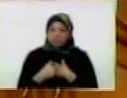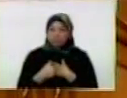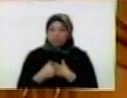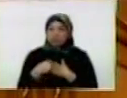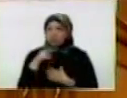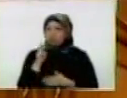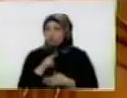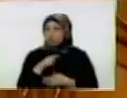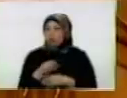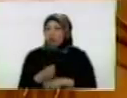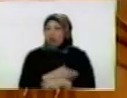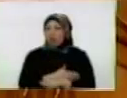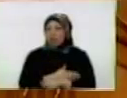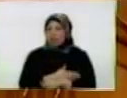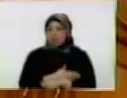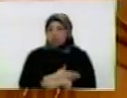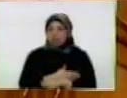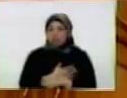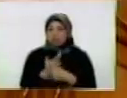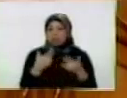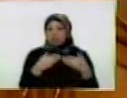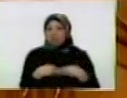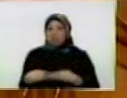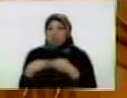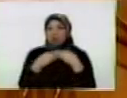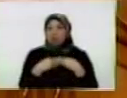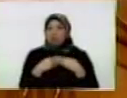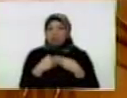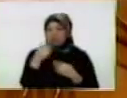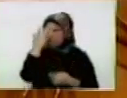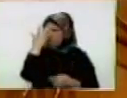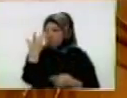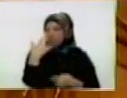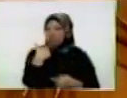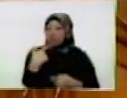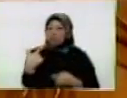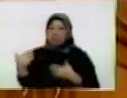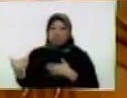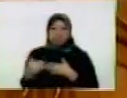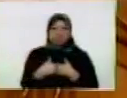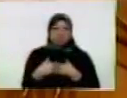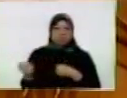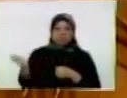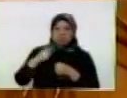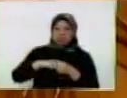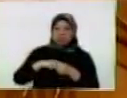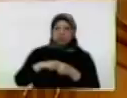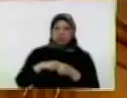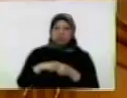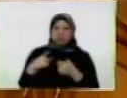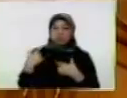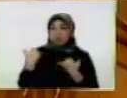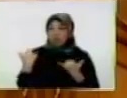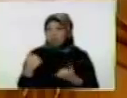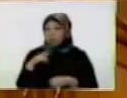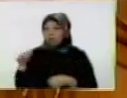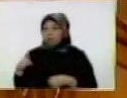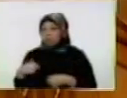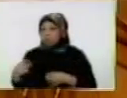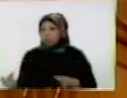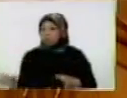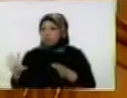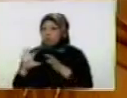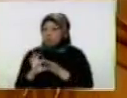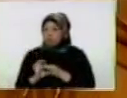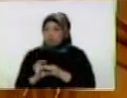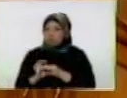ya declarado frontalmente por los Estados Unidos, debemos estar más unidos,